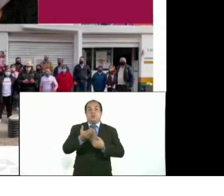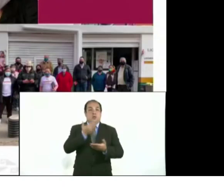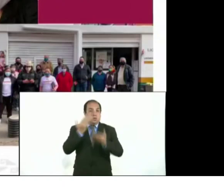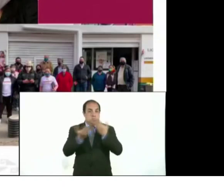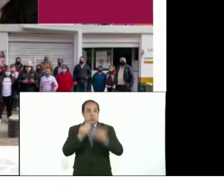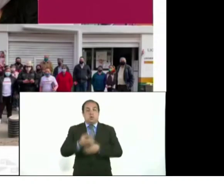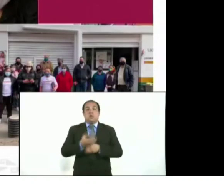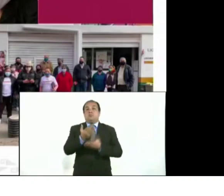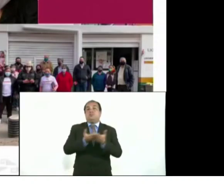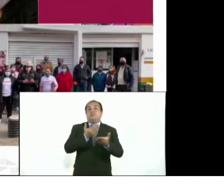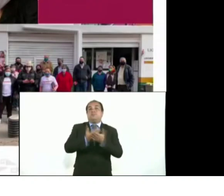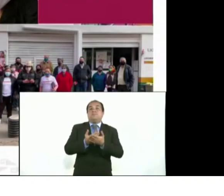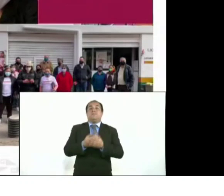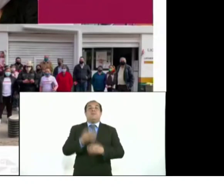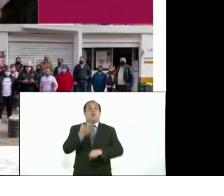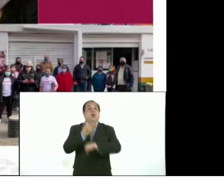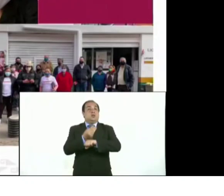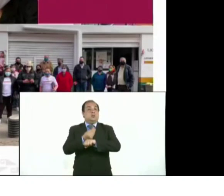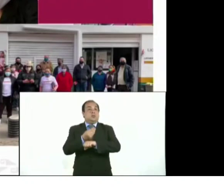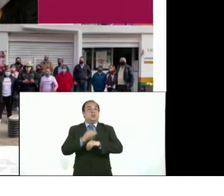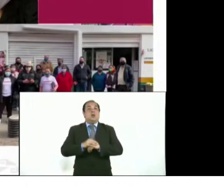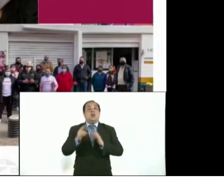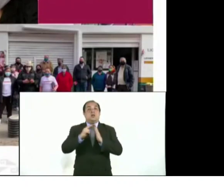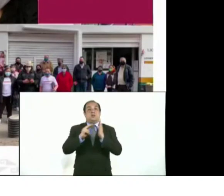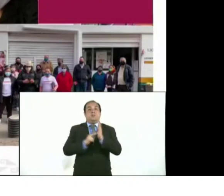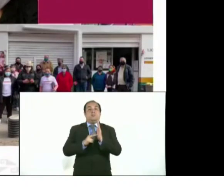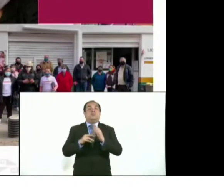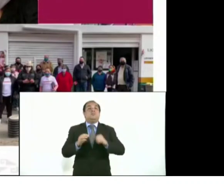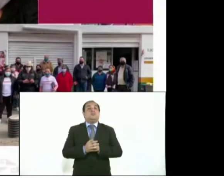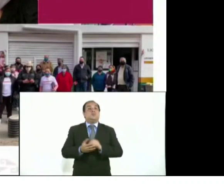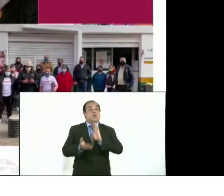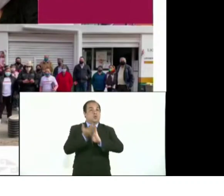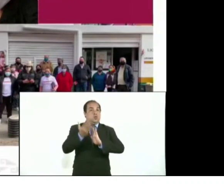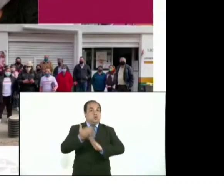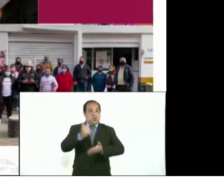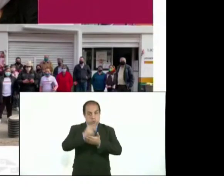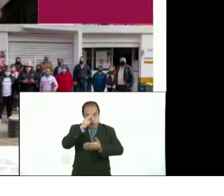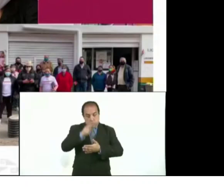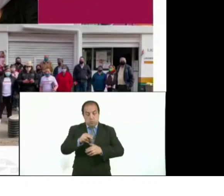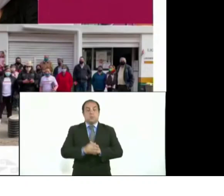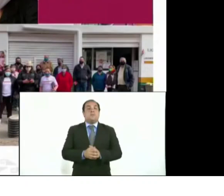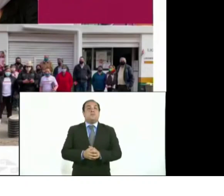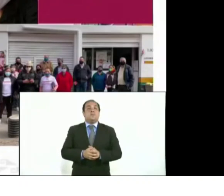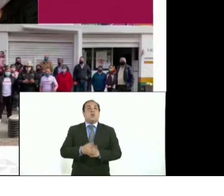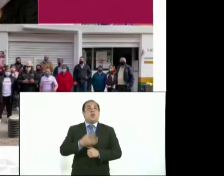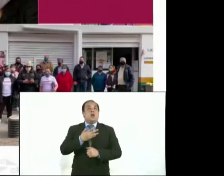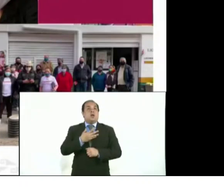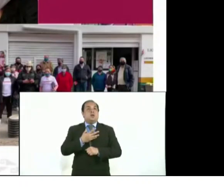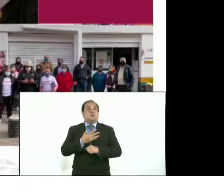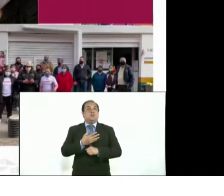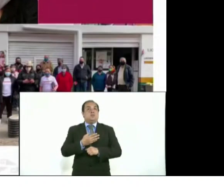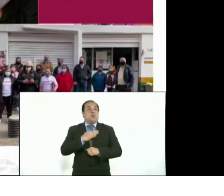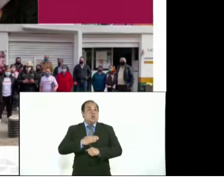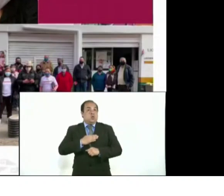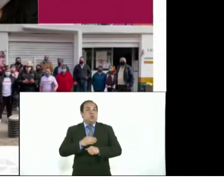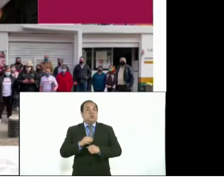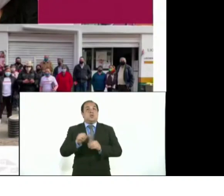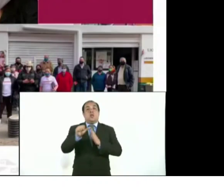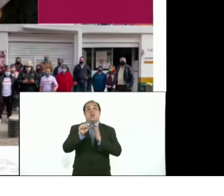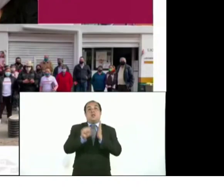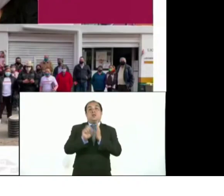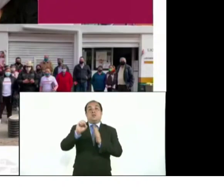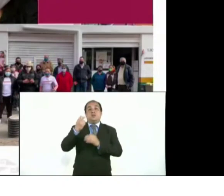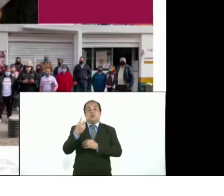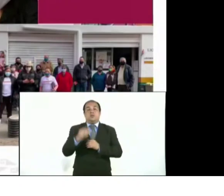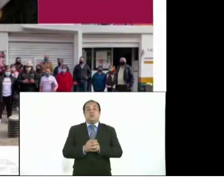Propuestas de Reforma al Reglamento de Construcciones para el Distrito Federal, ajustes al artículo 62, fracción 1 del